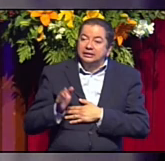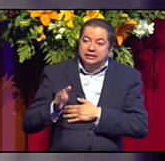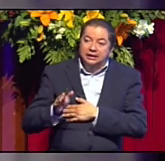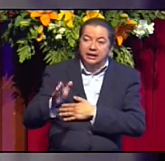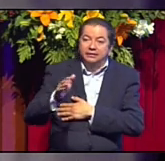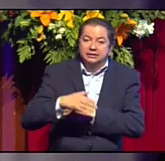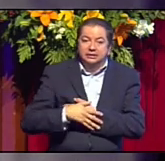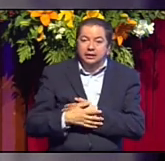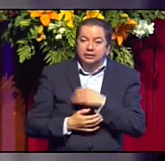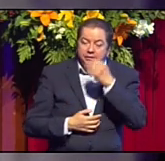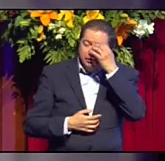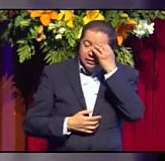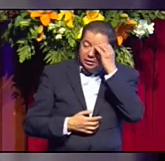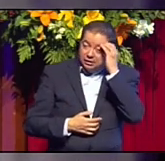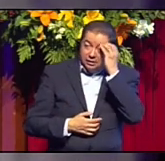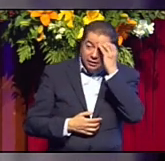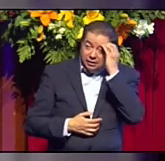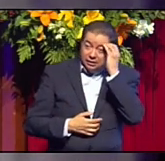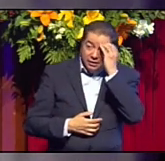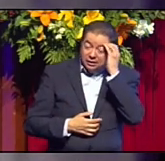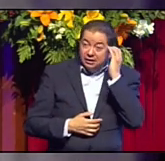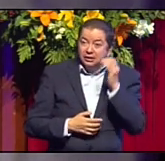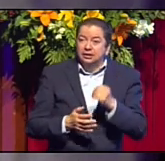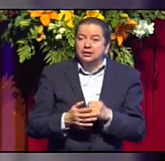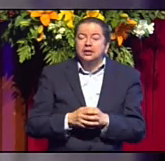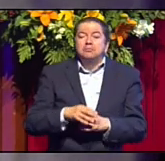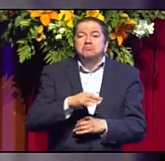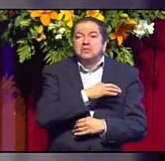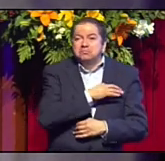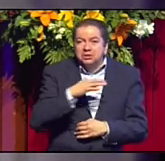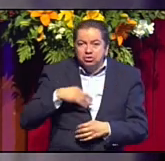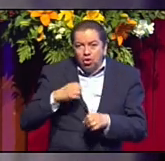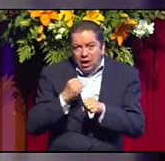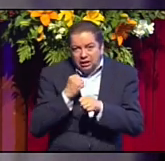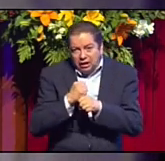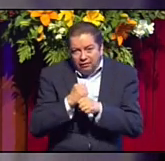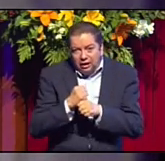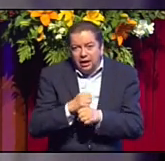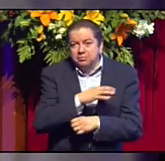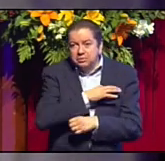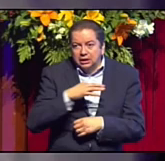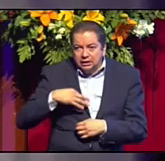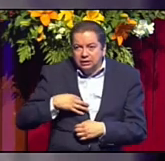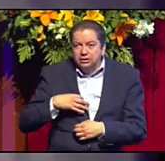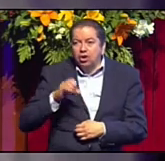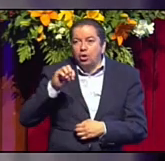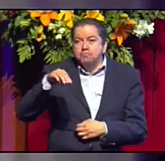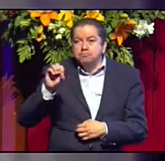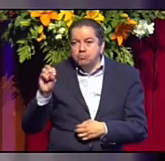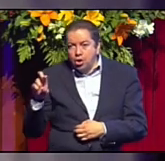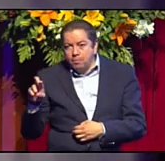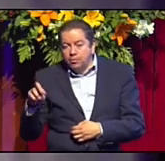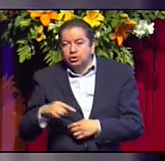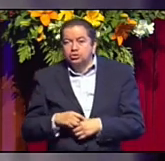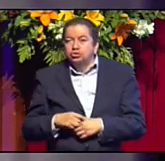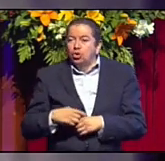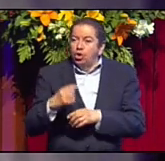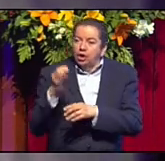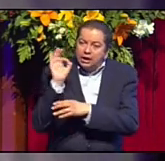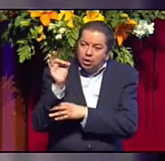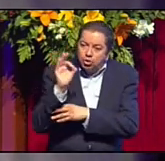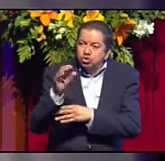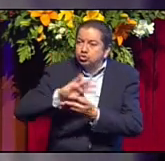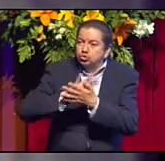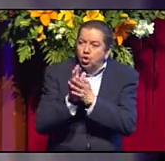avanzando. Los primeros días de mayo me reúno con la ministra de Obras Públicas, Jessica López. Me reúno con ella para que todos los compromisos